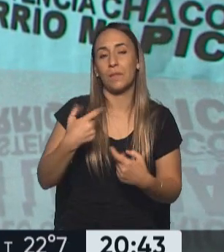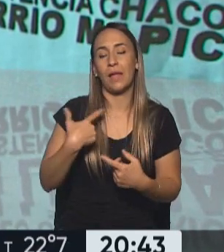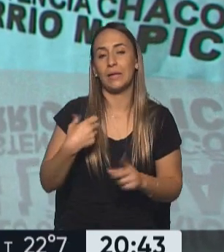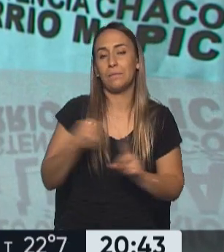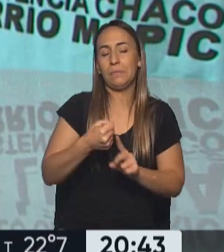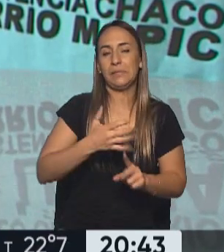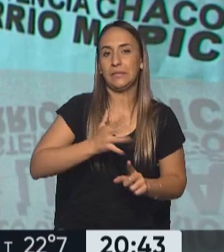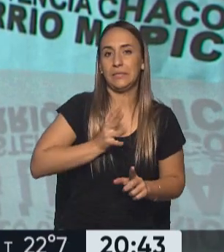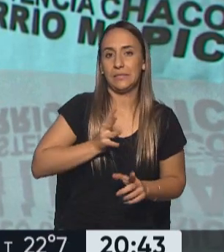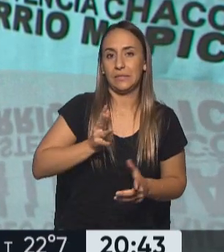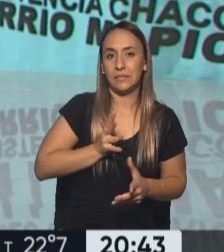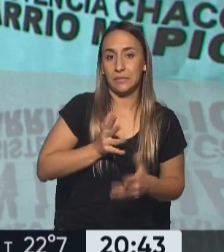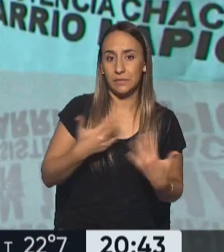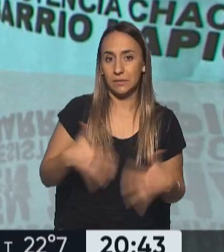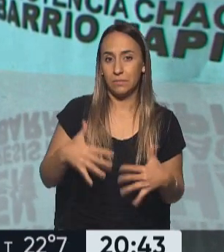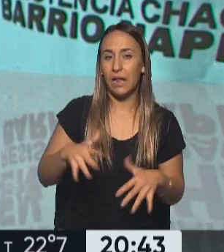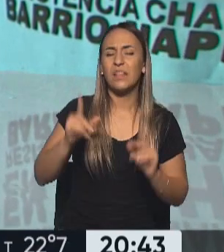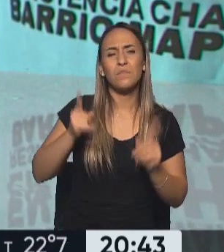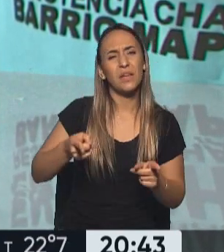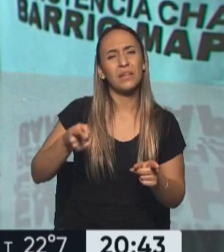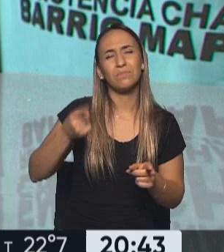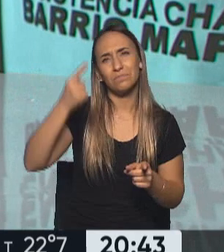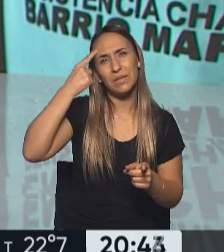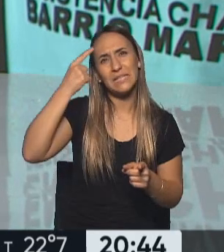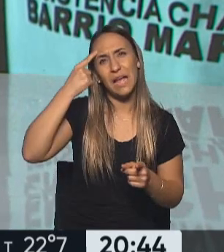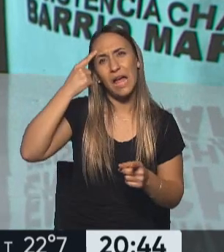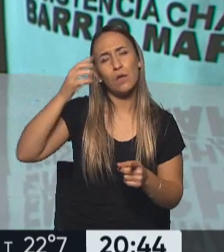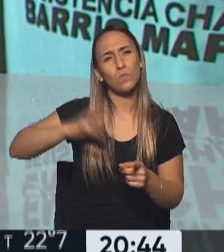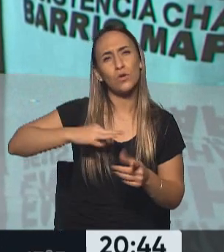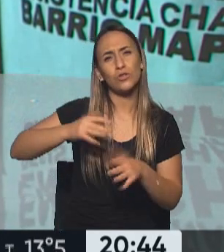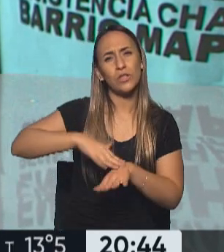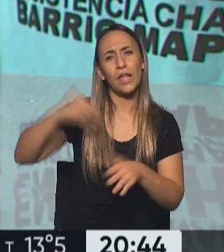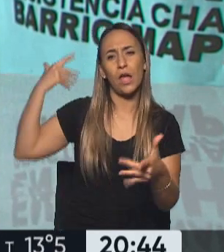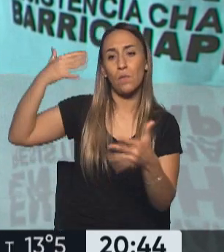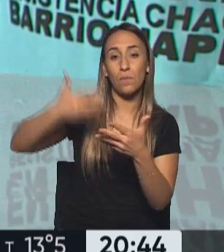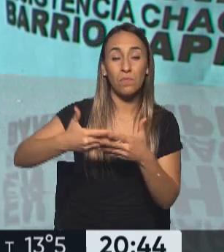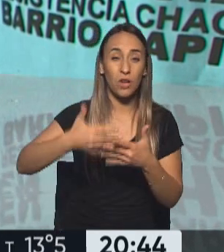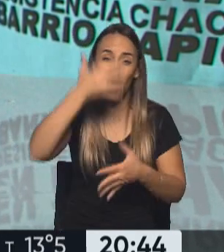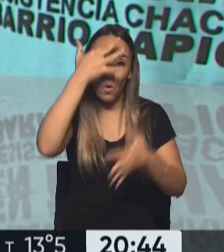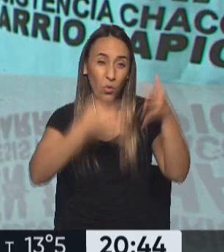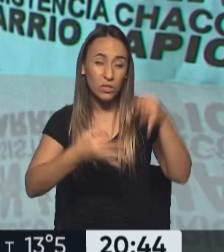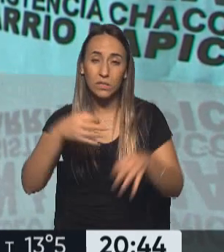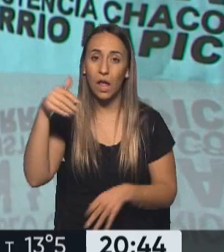tomar dimensión de cuánto tiempo ha pasado también y que muchas veces la justicia es tan lenta.